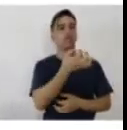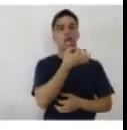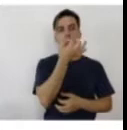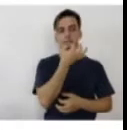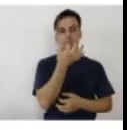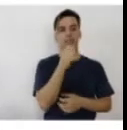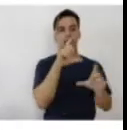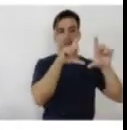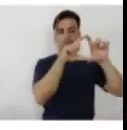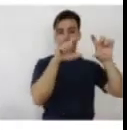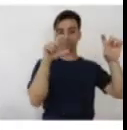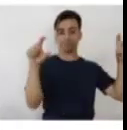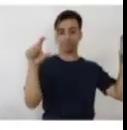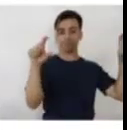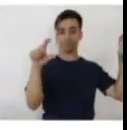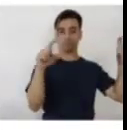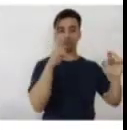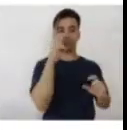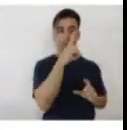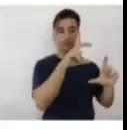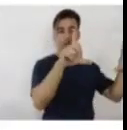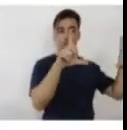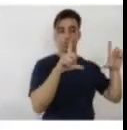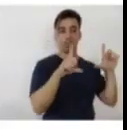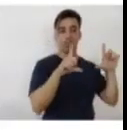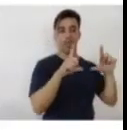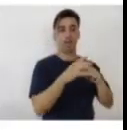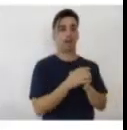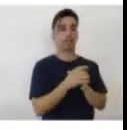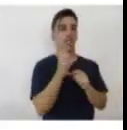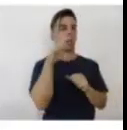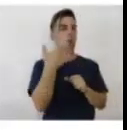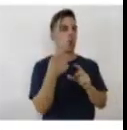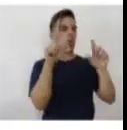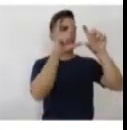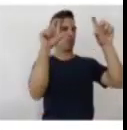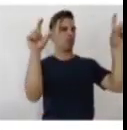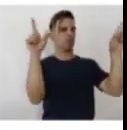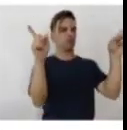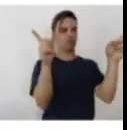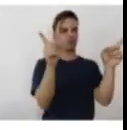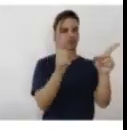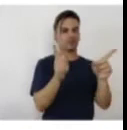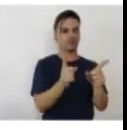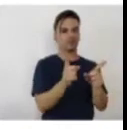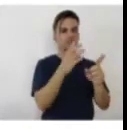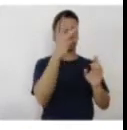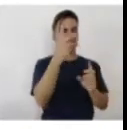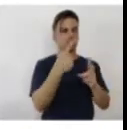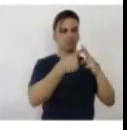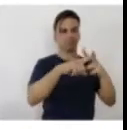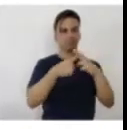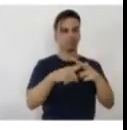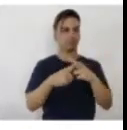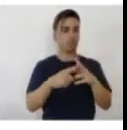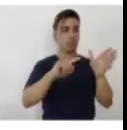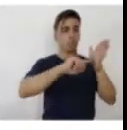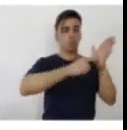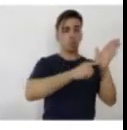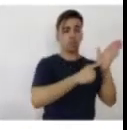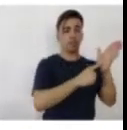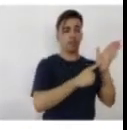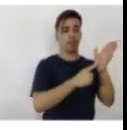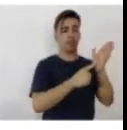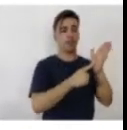de 5 sobre 9, en este caso es 9 sobre 5, 9 quintos. Al multiplicar